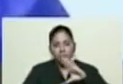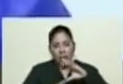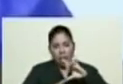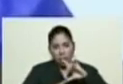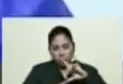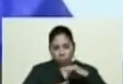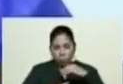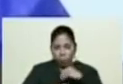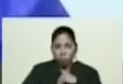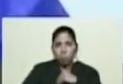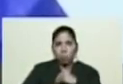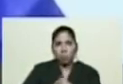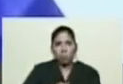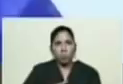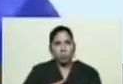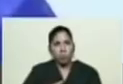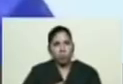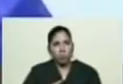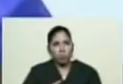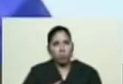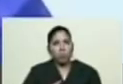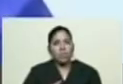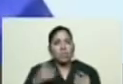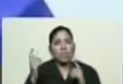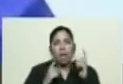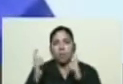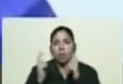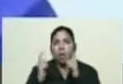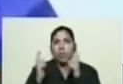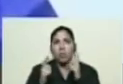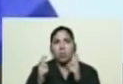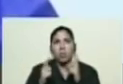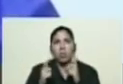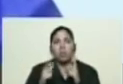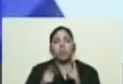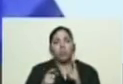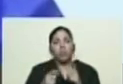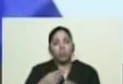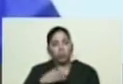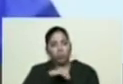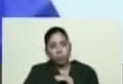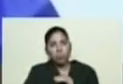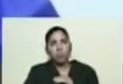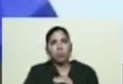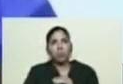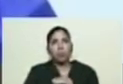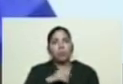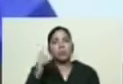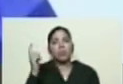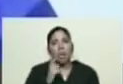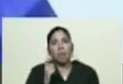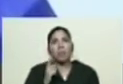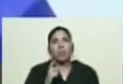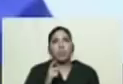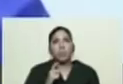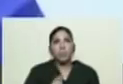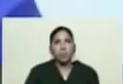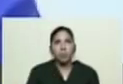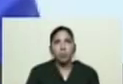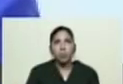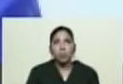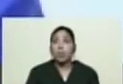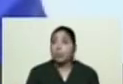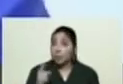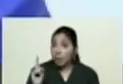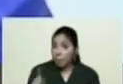todos nosotros, con su ejemplo de dignidad y también esa dupla